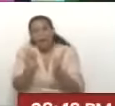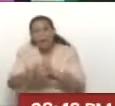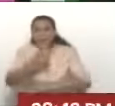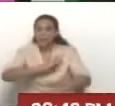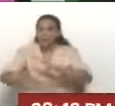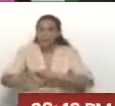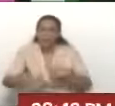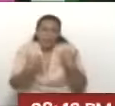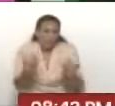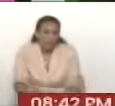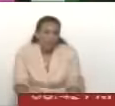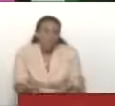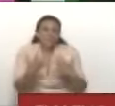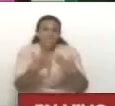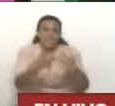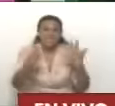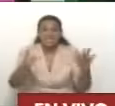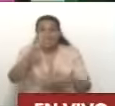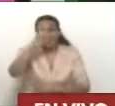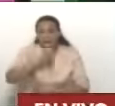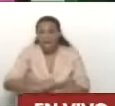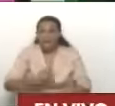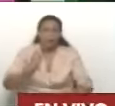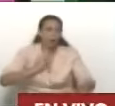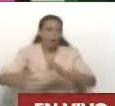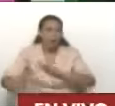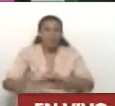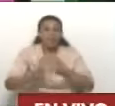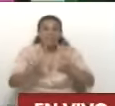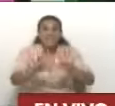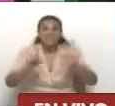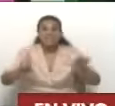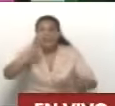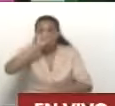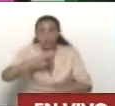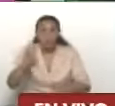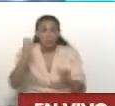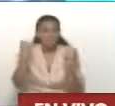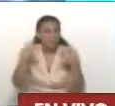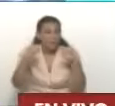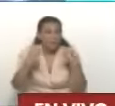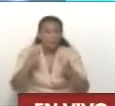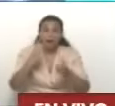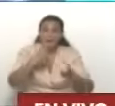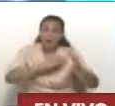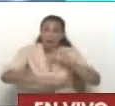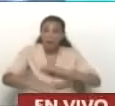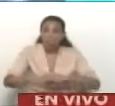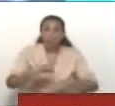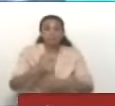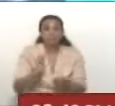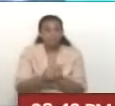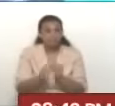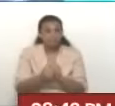ya actualmente tengo 16 años practicando karate. ¿16 años? Naguará, pues. ¿Ah?